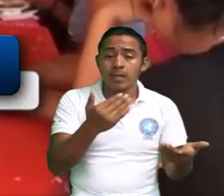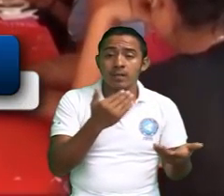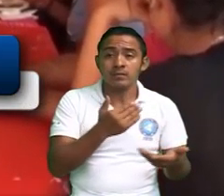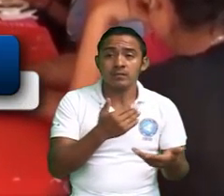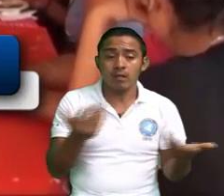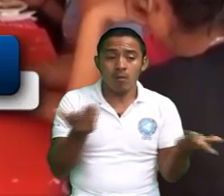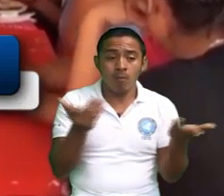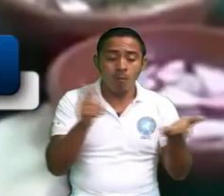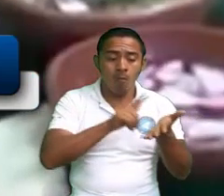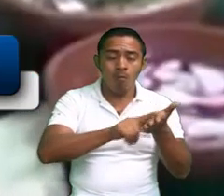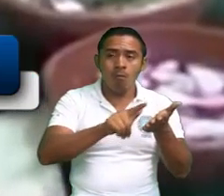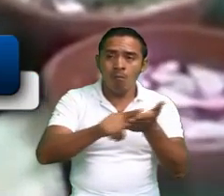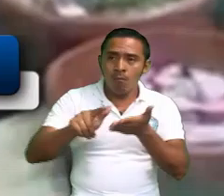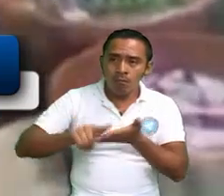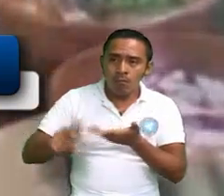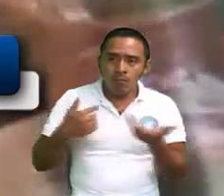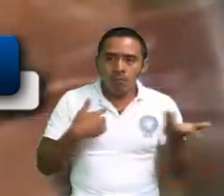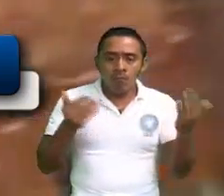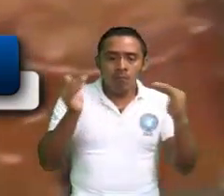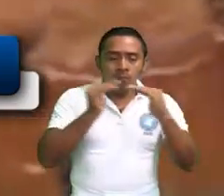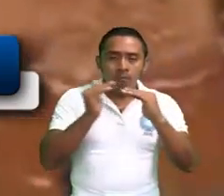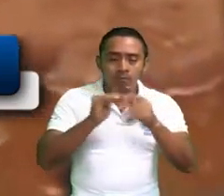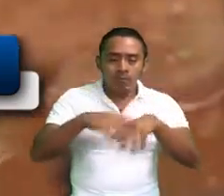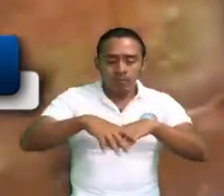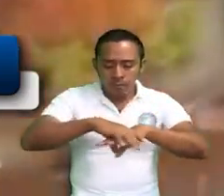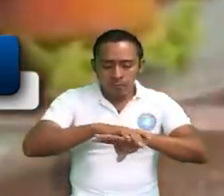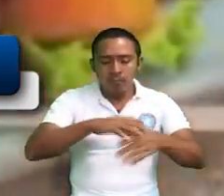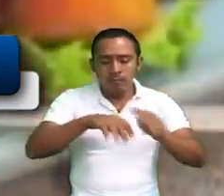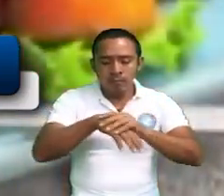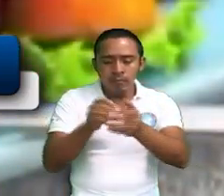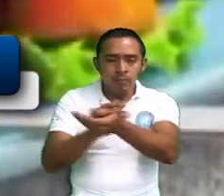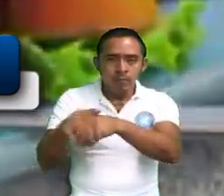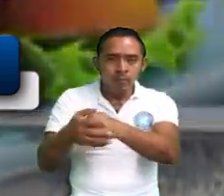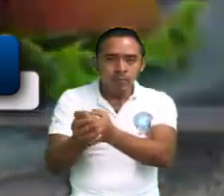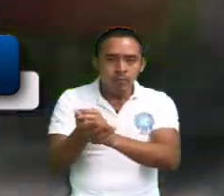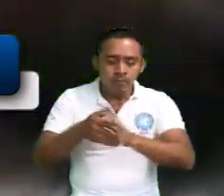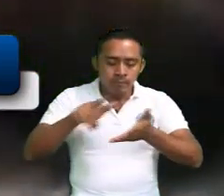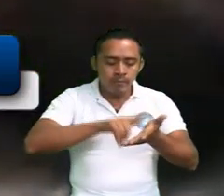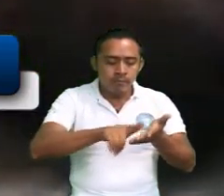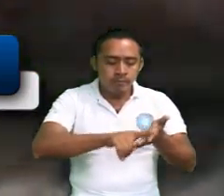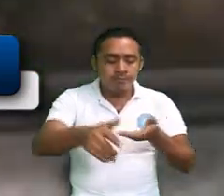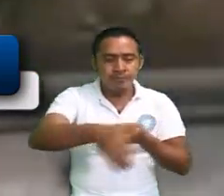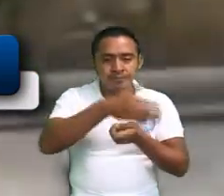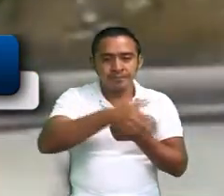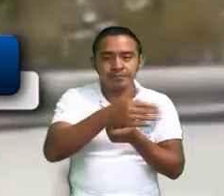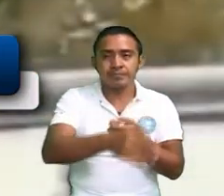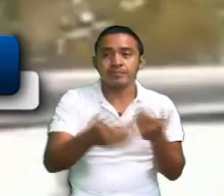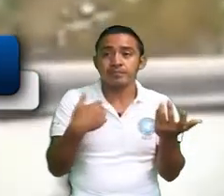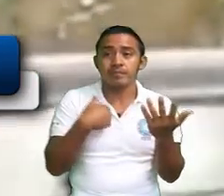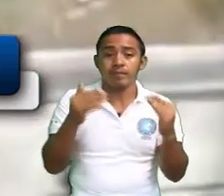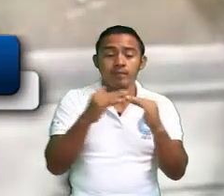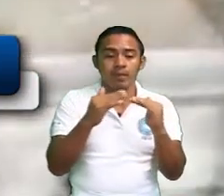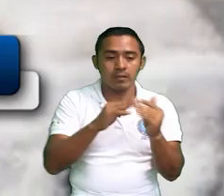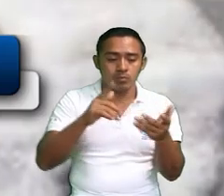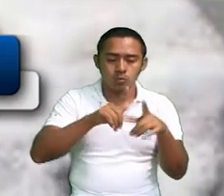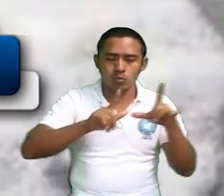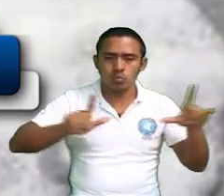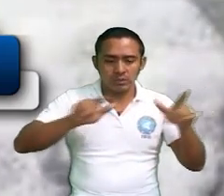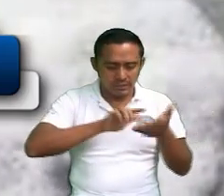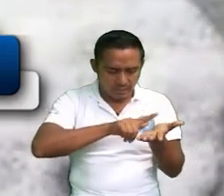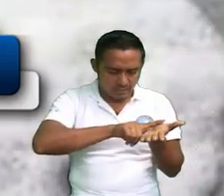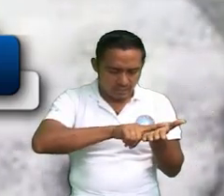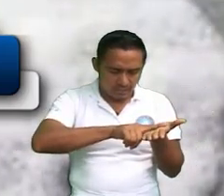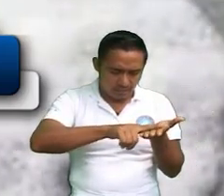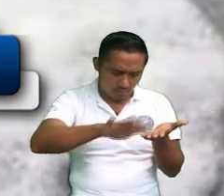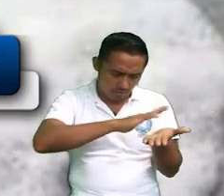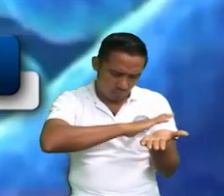higiene, las condiciones higiénico-sanitarias en la preparación de los alimentos. Recordemos que si nosotros estamos preparando los alimentos en superficies limpias, que han